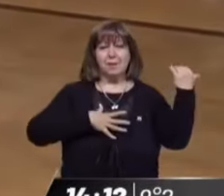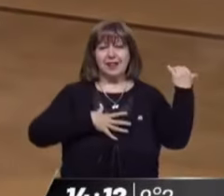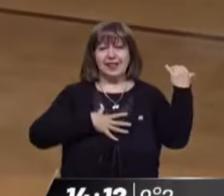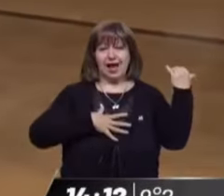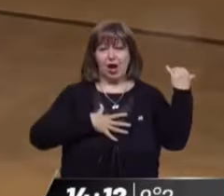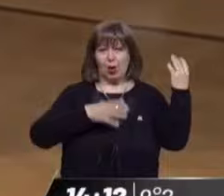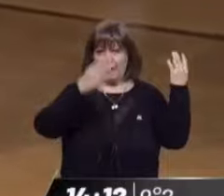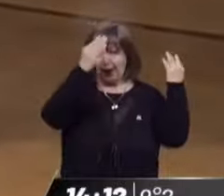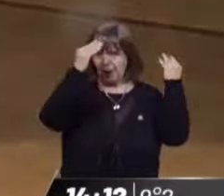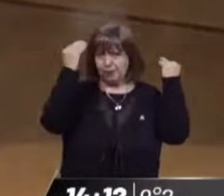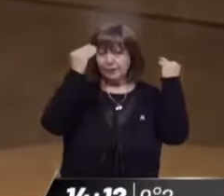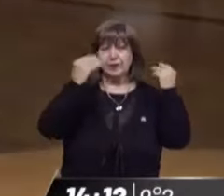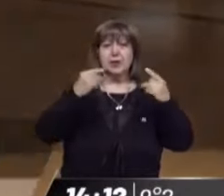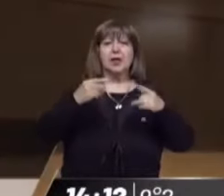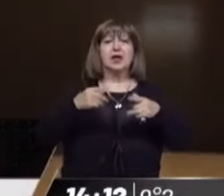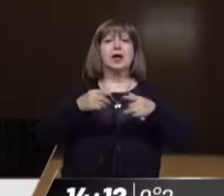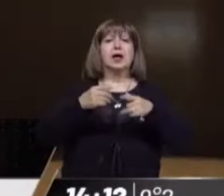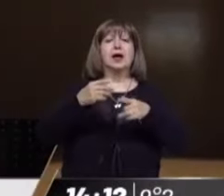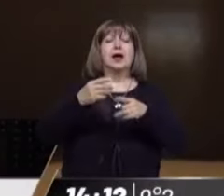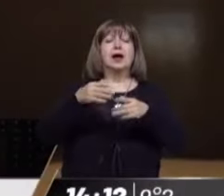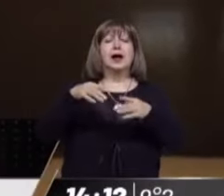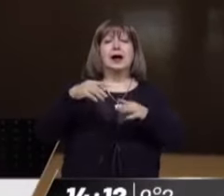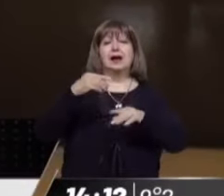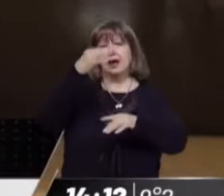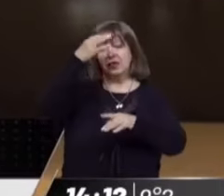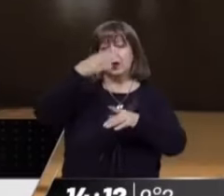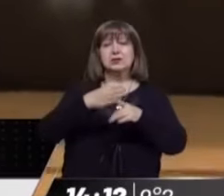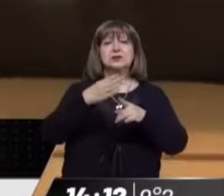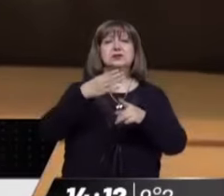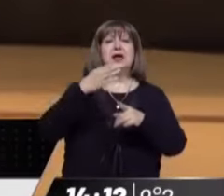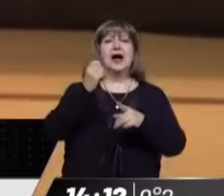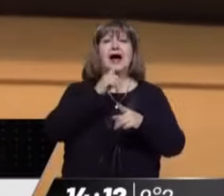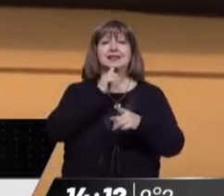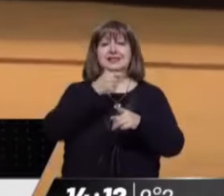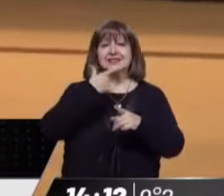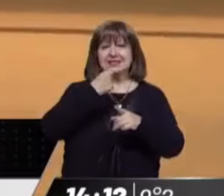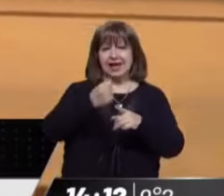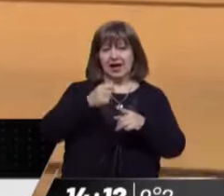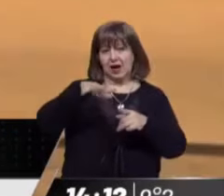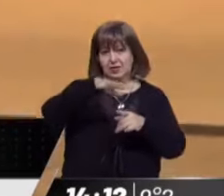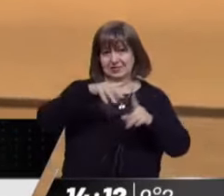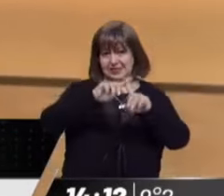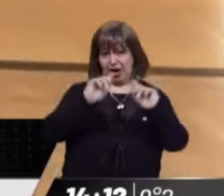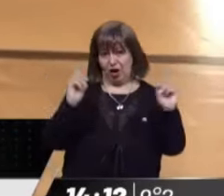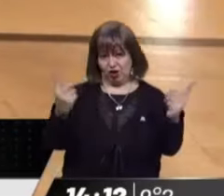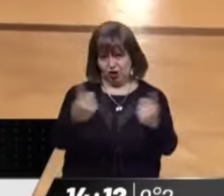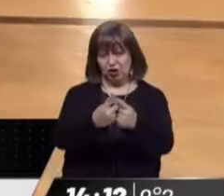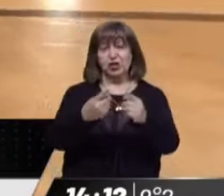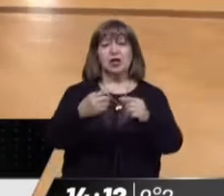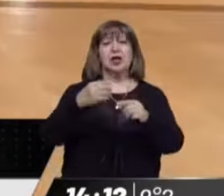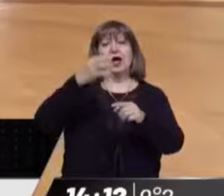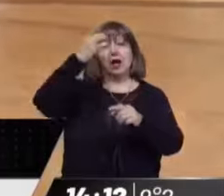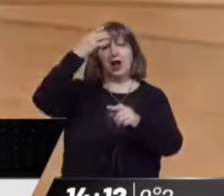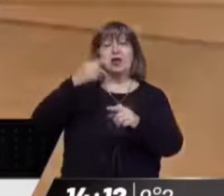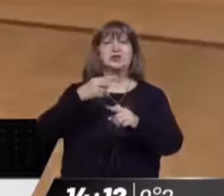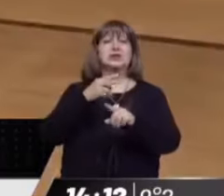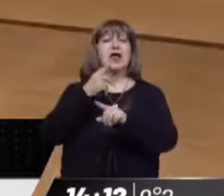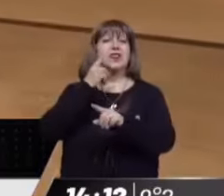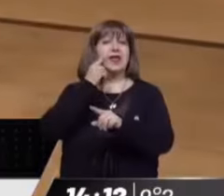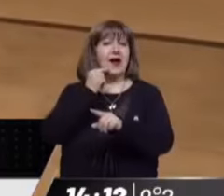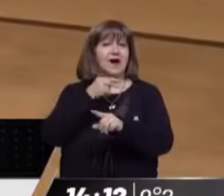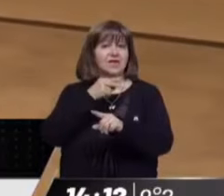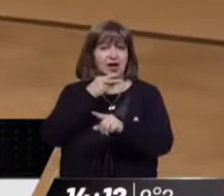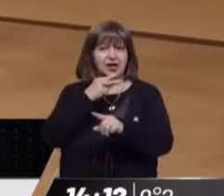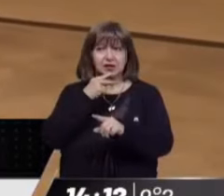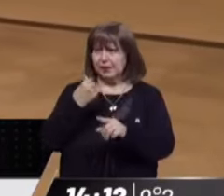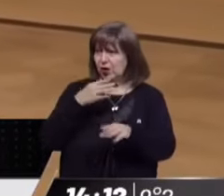en el Salón Cultural ATSA, va a haber milongas, un encuentro federal de tango, al mediodía también el día viernes. ¿Eso